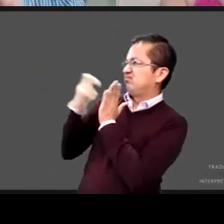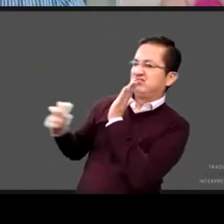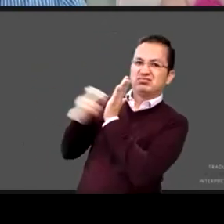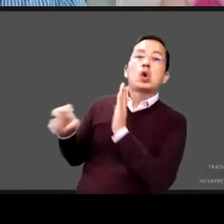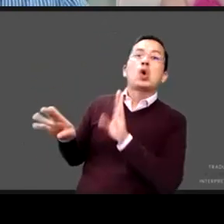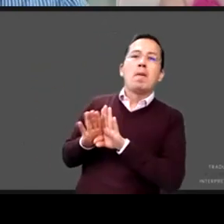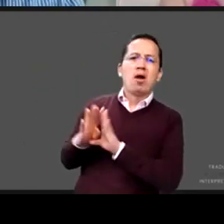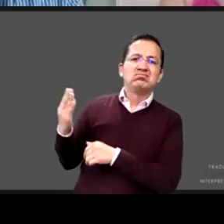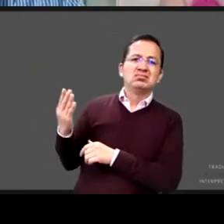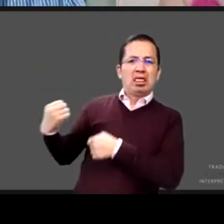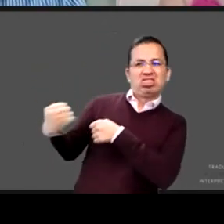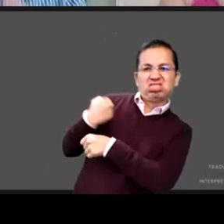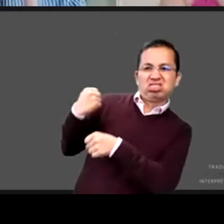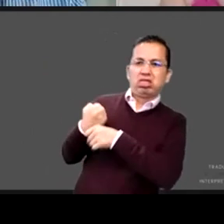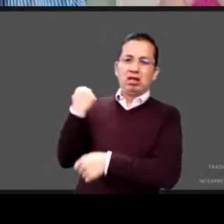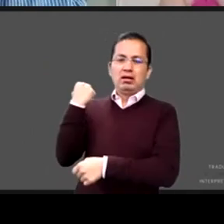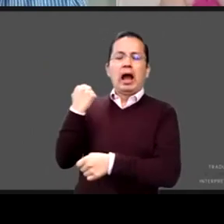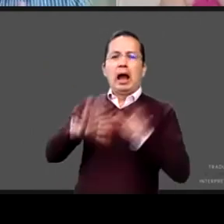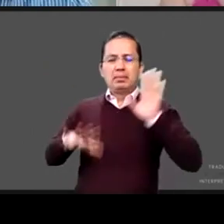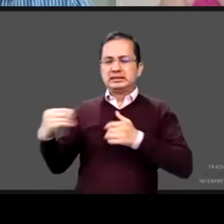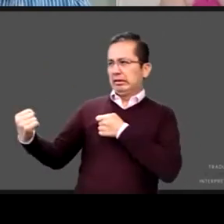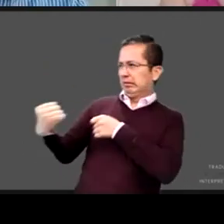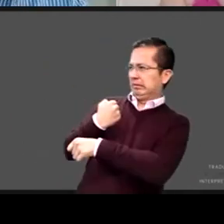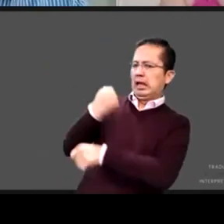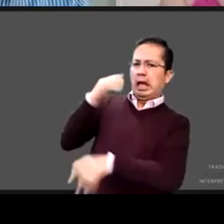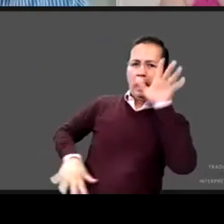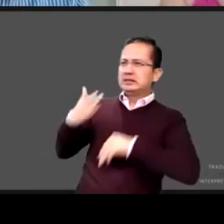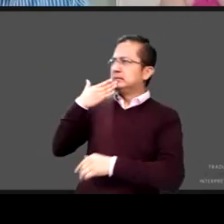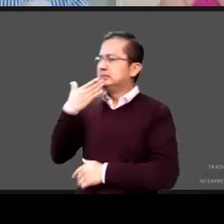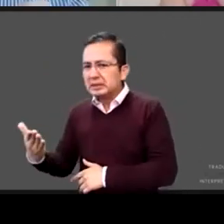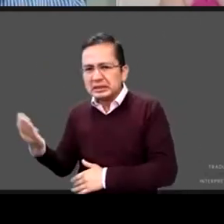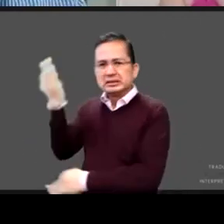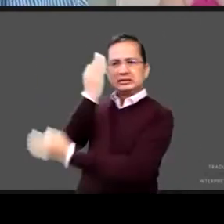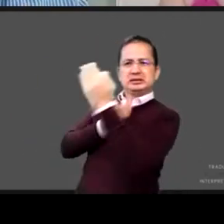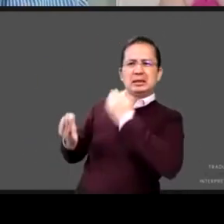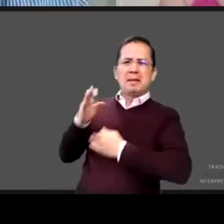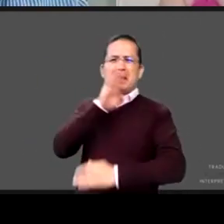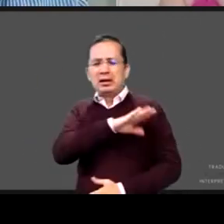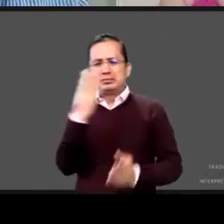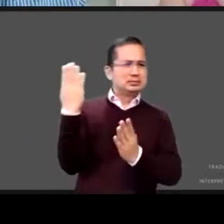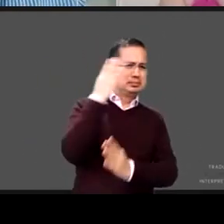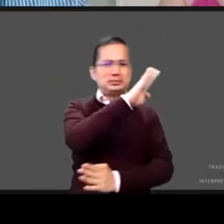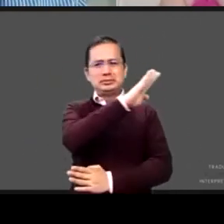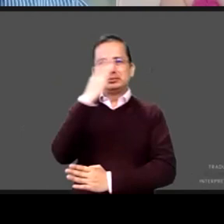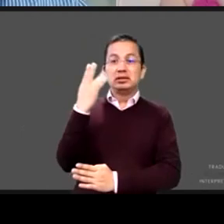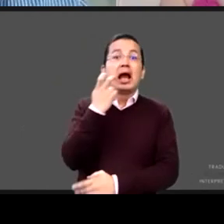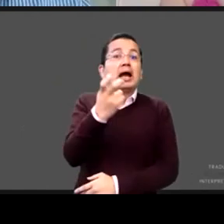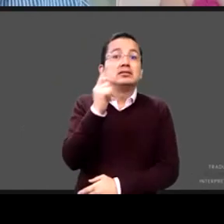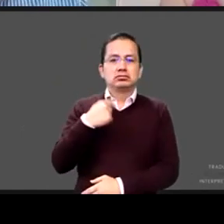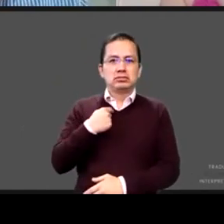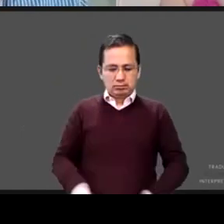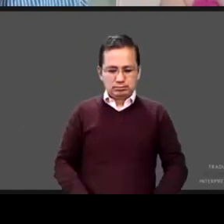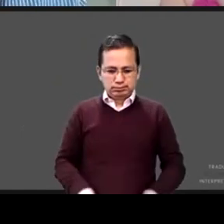venían entrelazados con los buenos tratos que nuestros cuidadores nos dieron, dejaron heridas, dejaron marcas. Sara